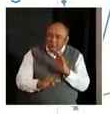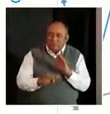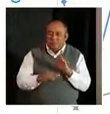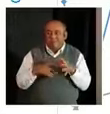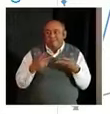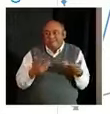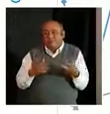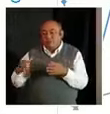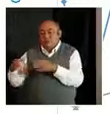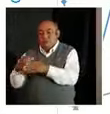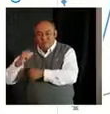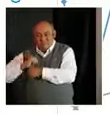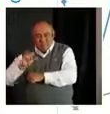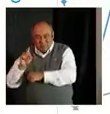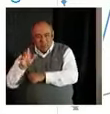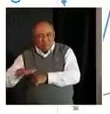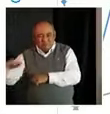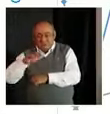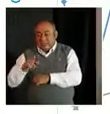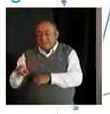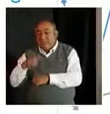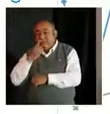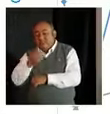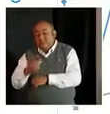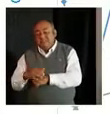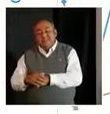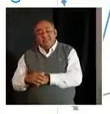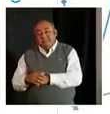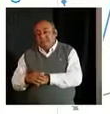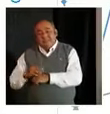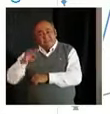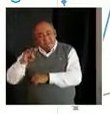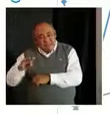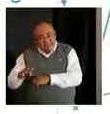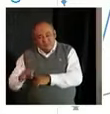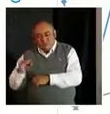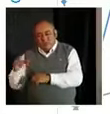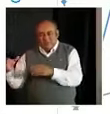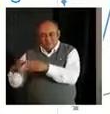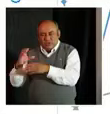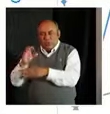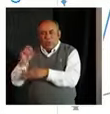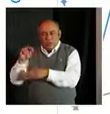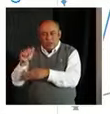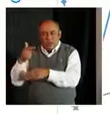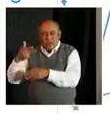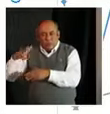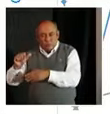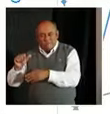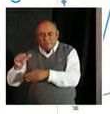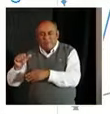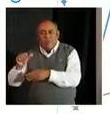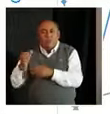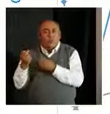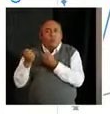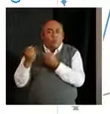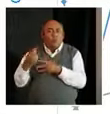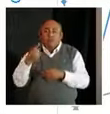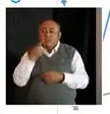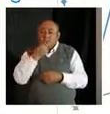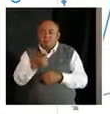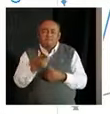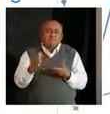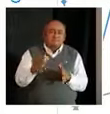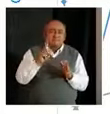recomendado. La recomendación de la Comisión Nacional del Agua es de que estemos oscilando entre los 1,800 y los